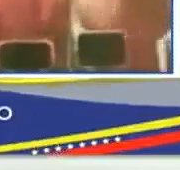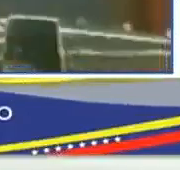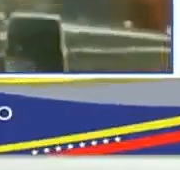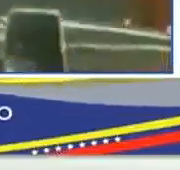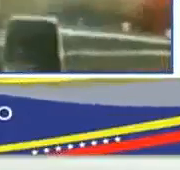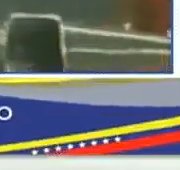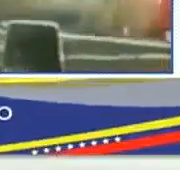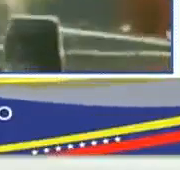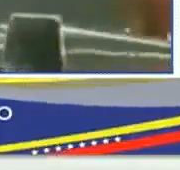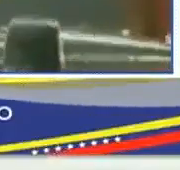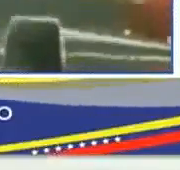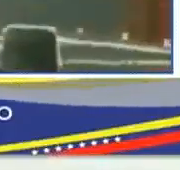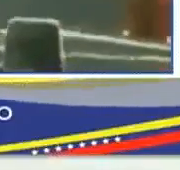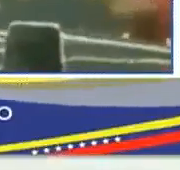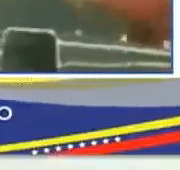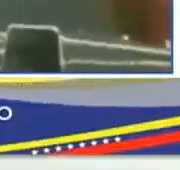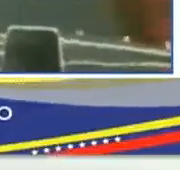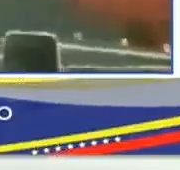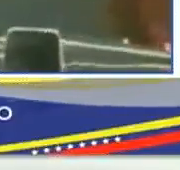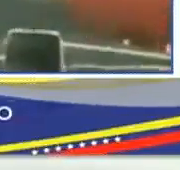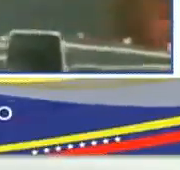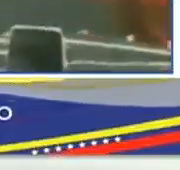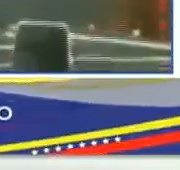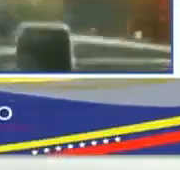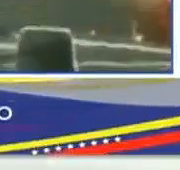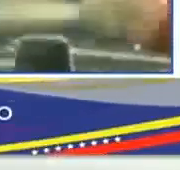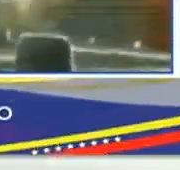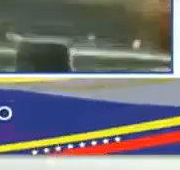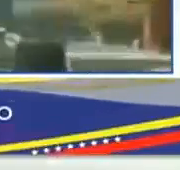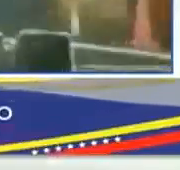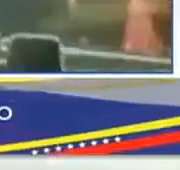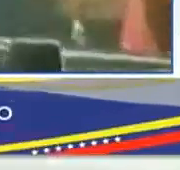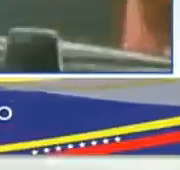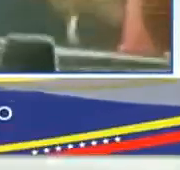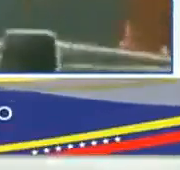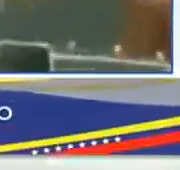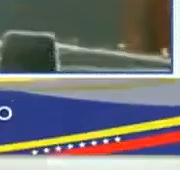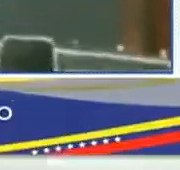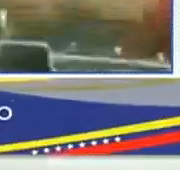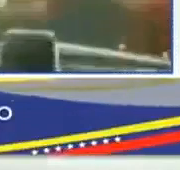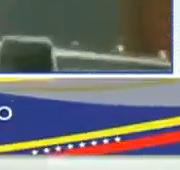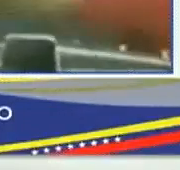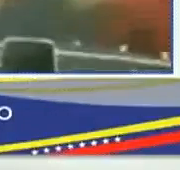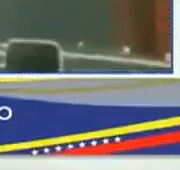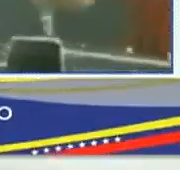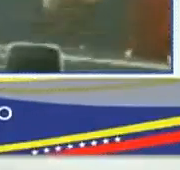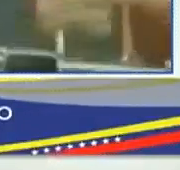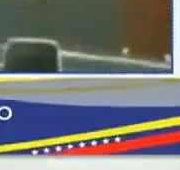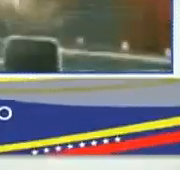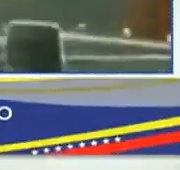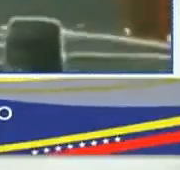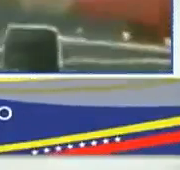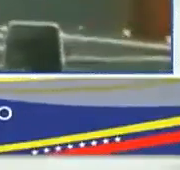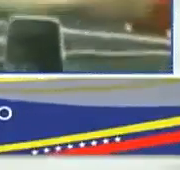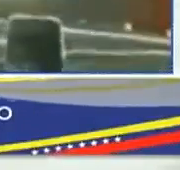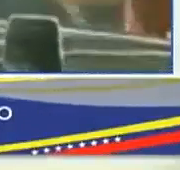porque muchos grandes salseros van a venir. Pero hay otros que tienen que ir a Nueva York.